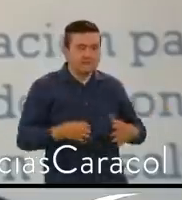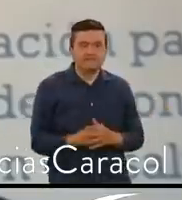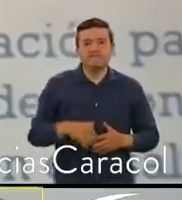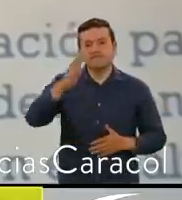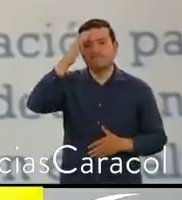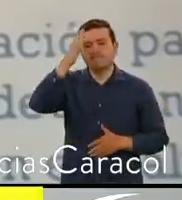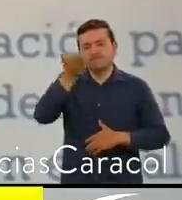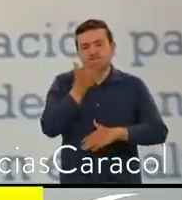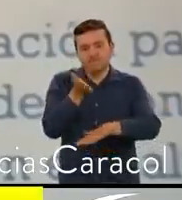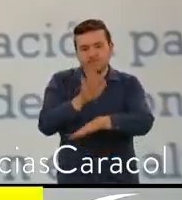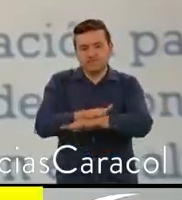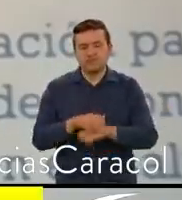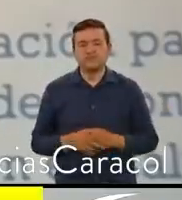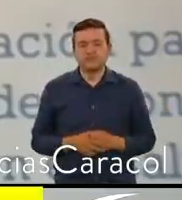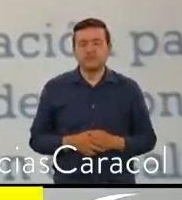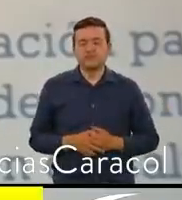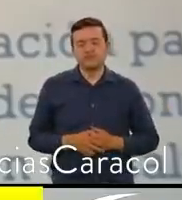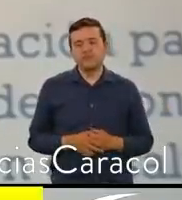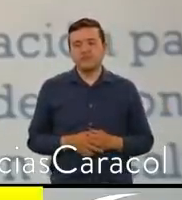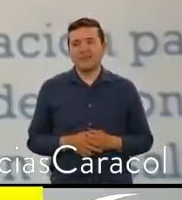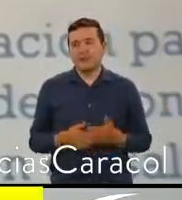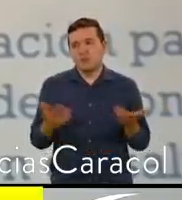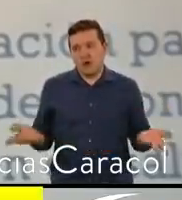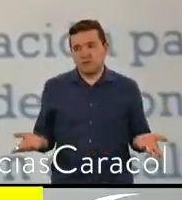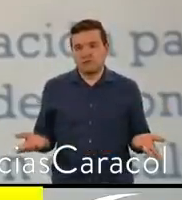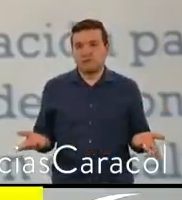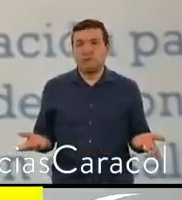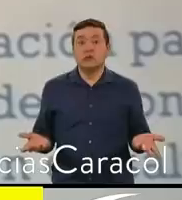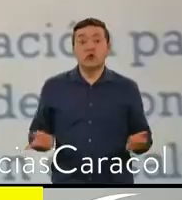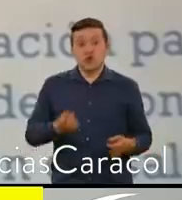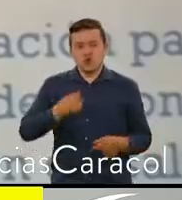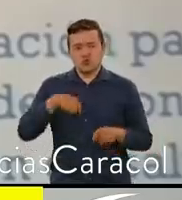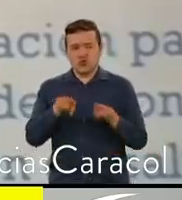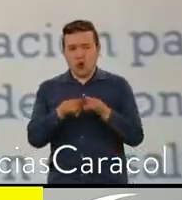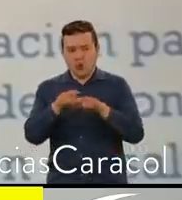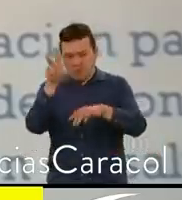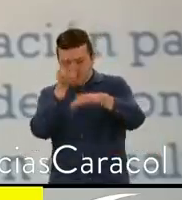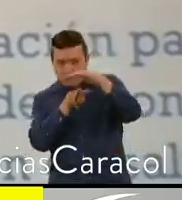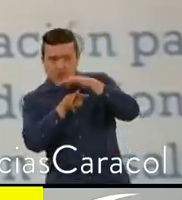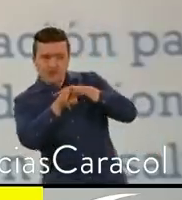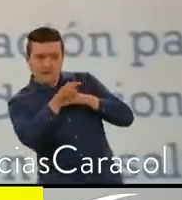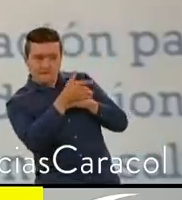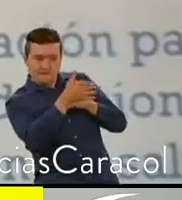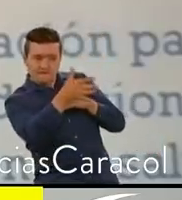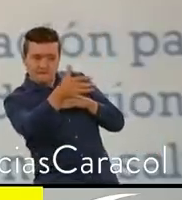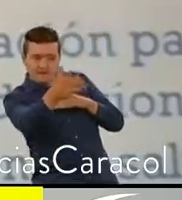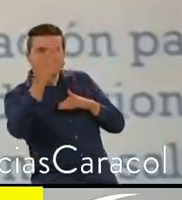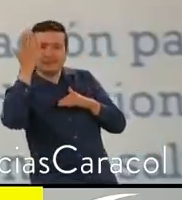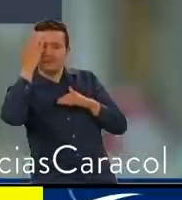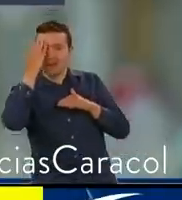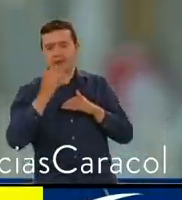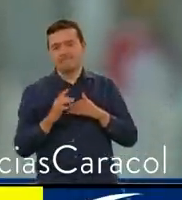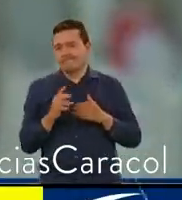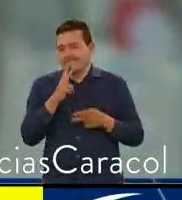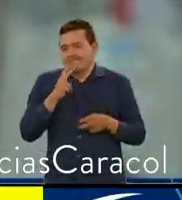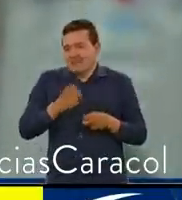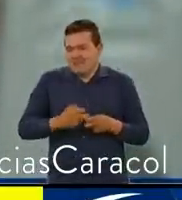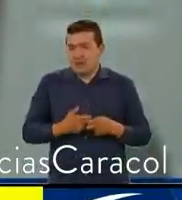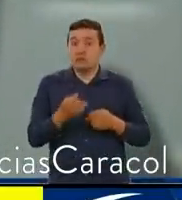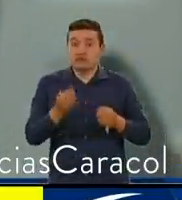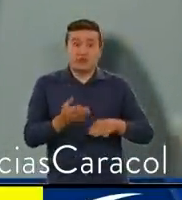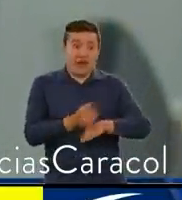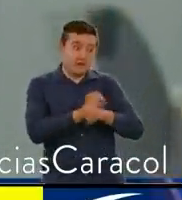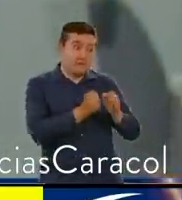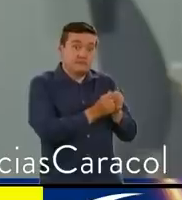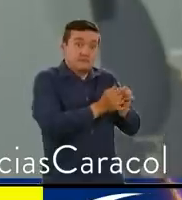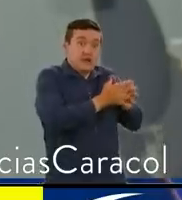televidentes. Juanita, preverlo siempre va a ser complicado. Veníamos en una meseta hasta